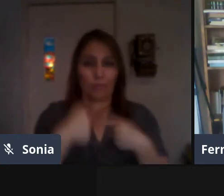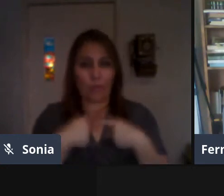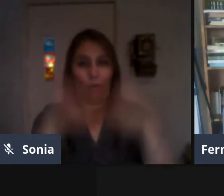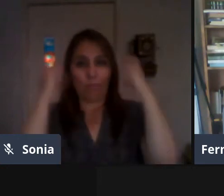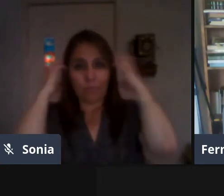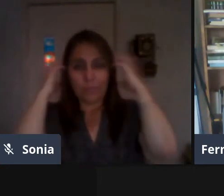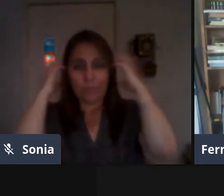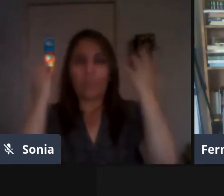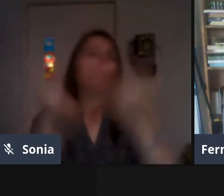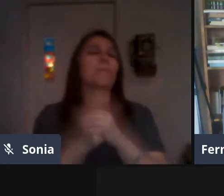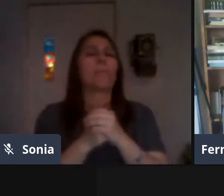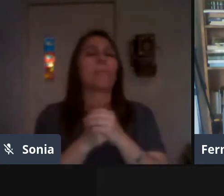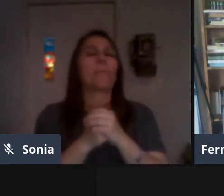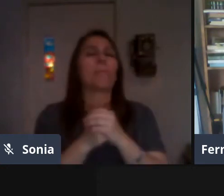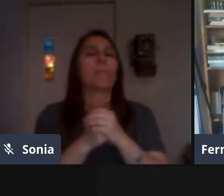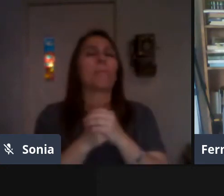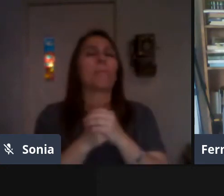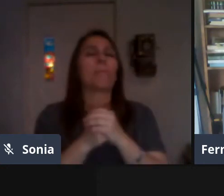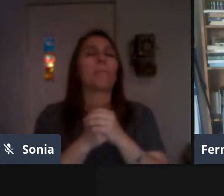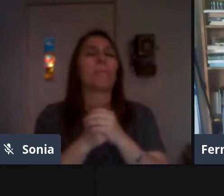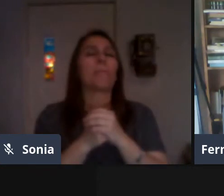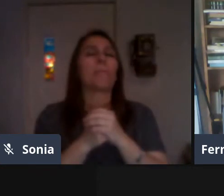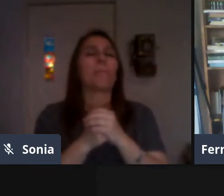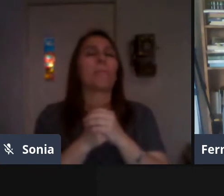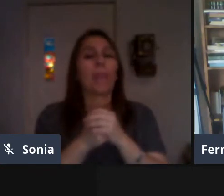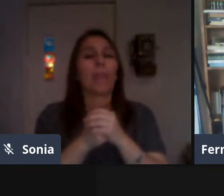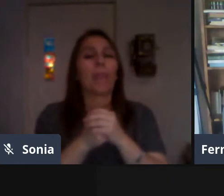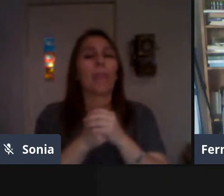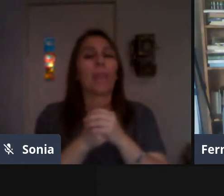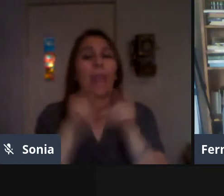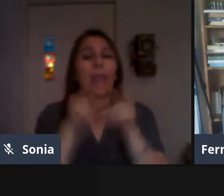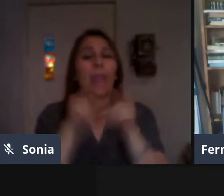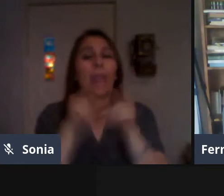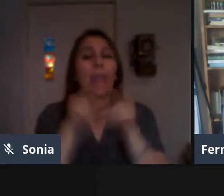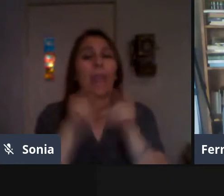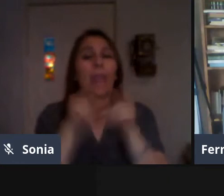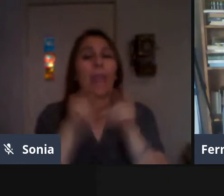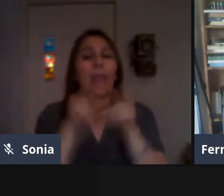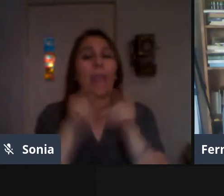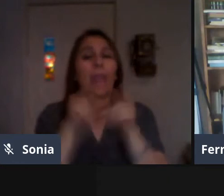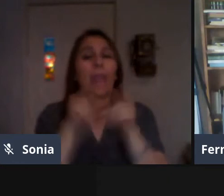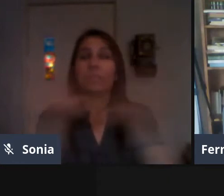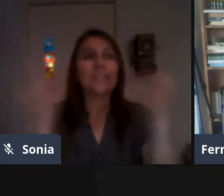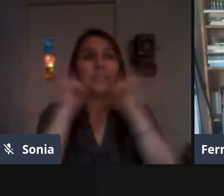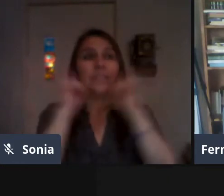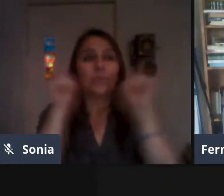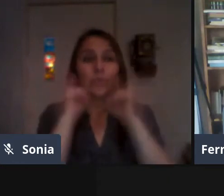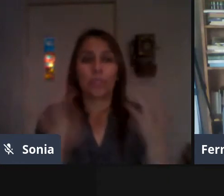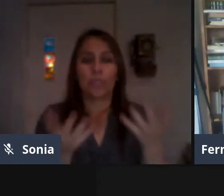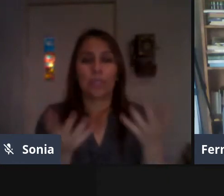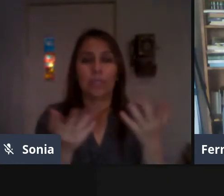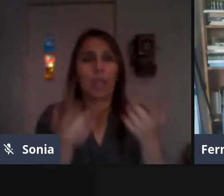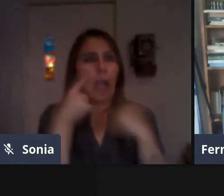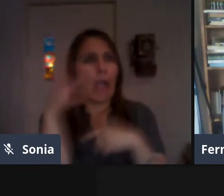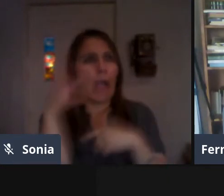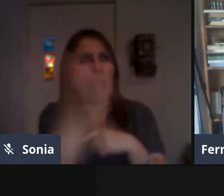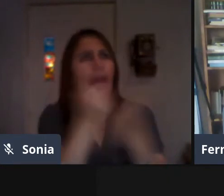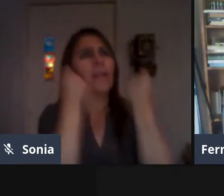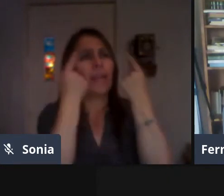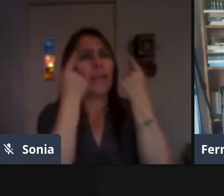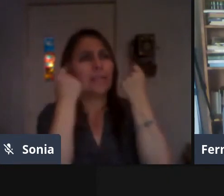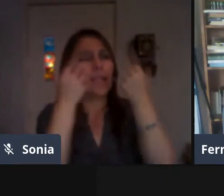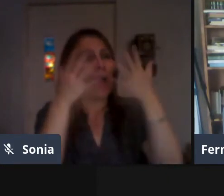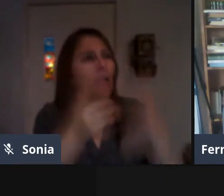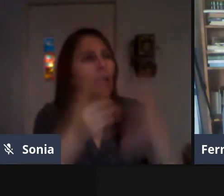que se empiecen a escuchar a hacer las audibles y legibles en esta sociedad pero a propósito de la vida